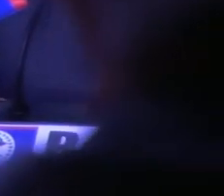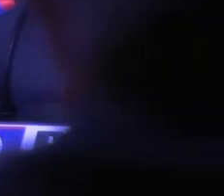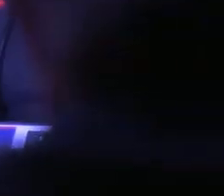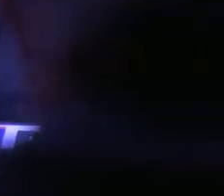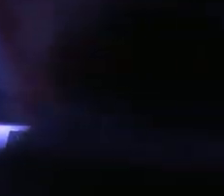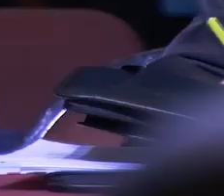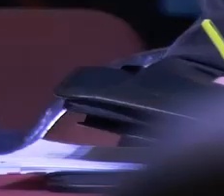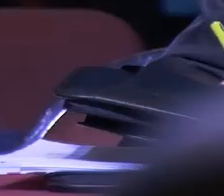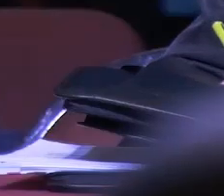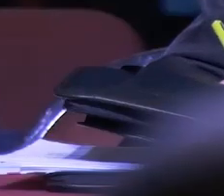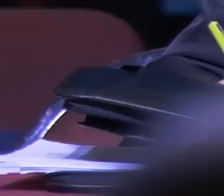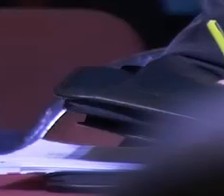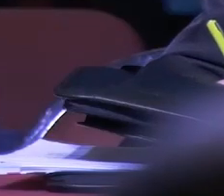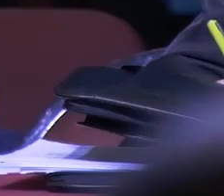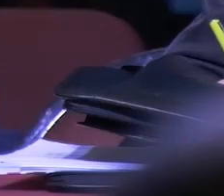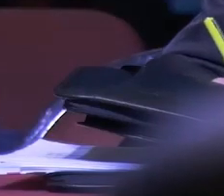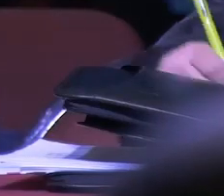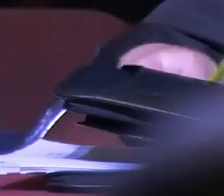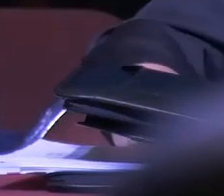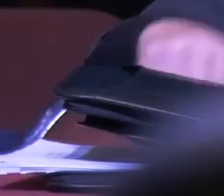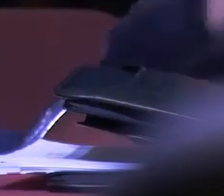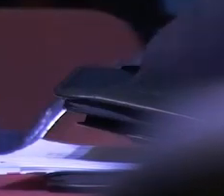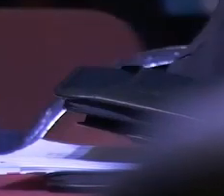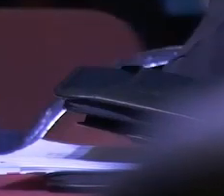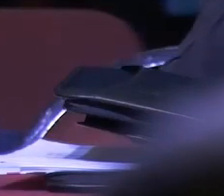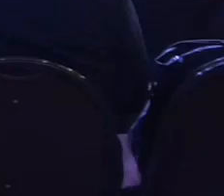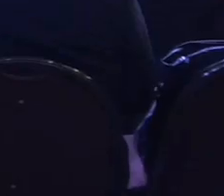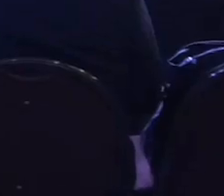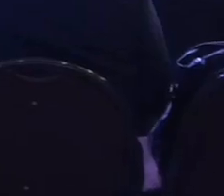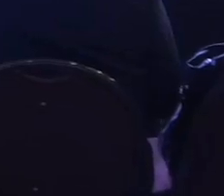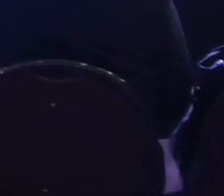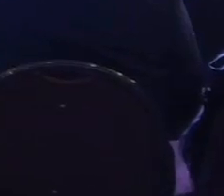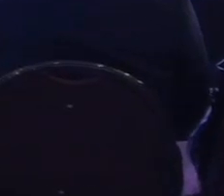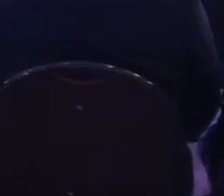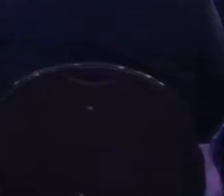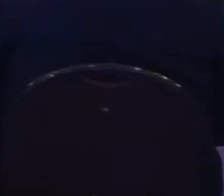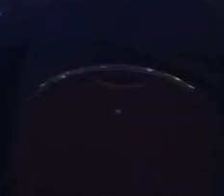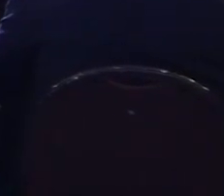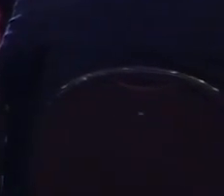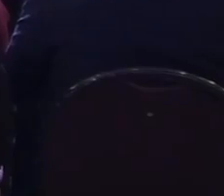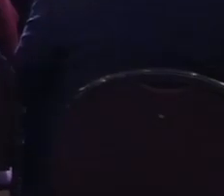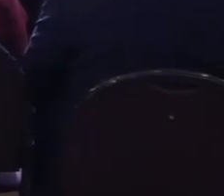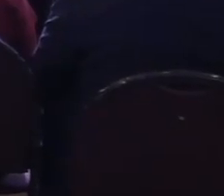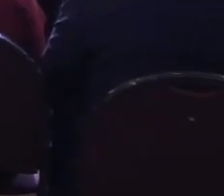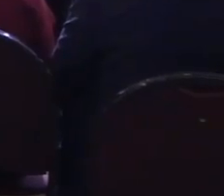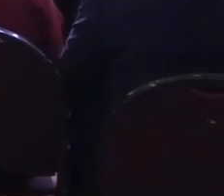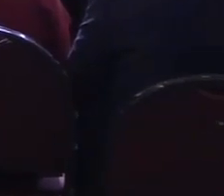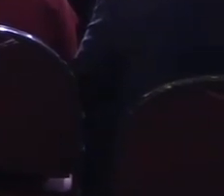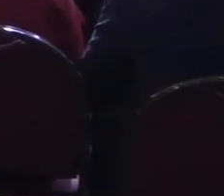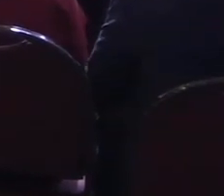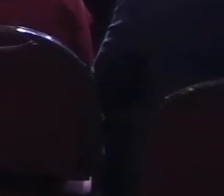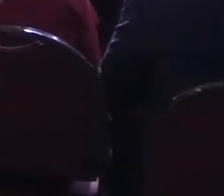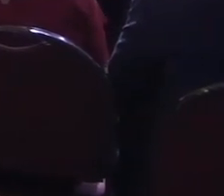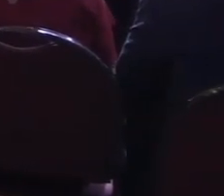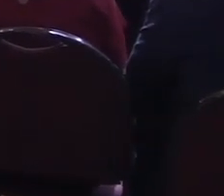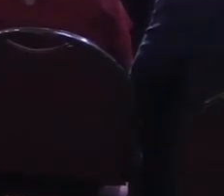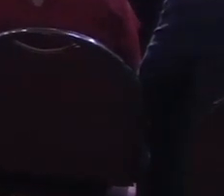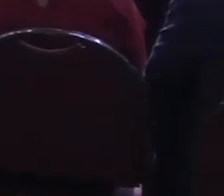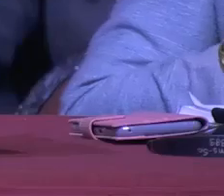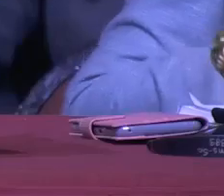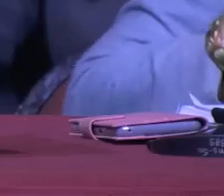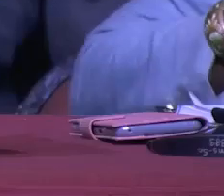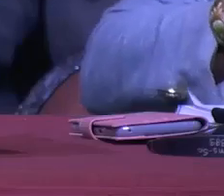de Buenos Aires el año anterior, elaborada por representantes de los Ministerios de Educación, agencias de Naciones Unidas,